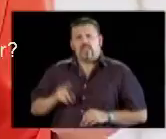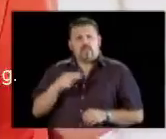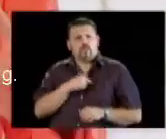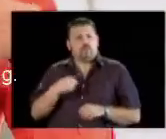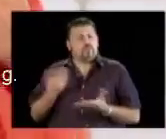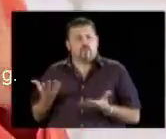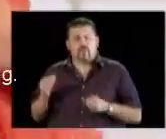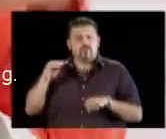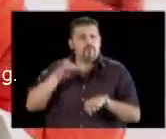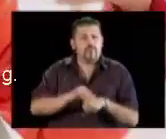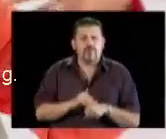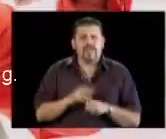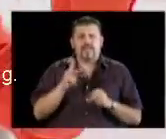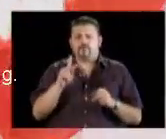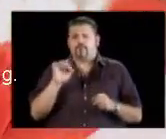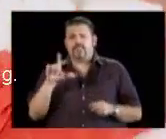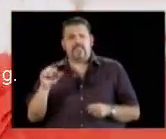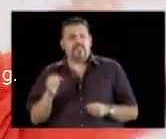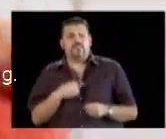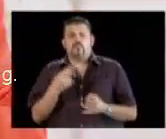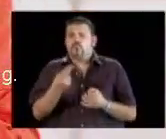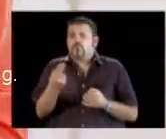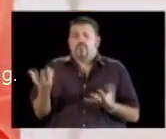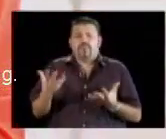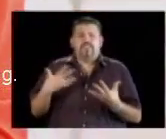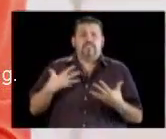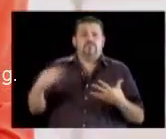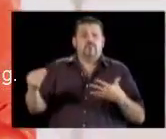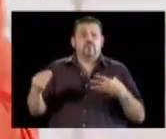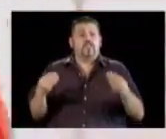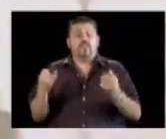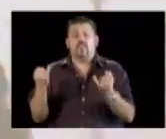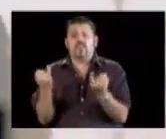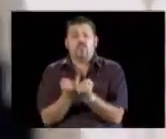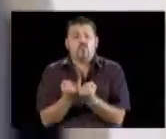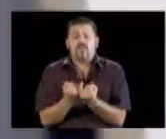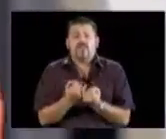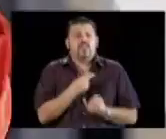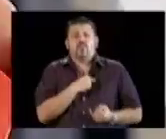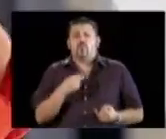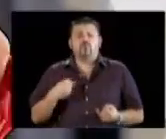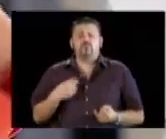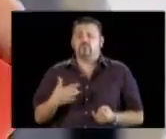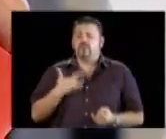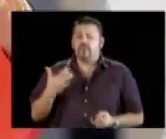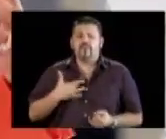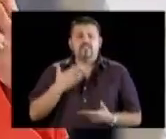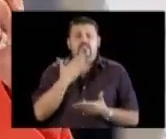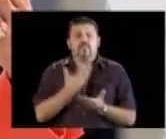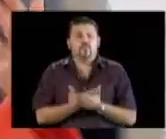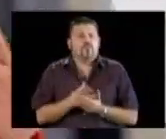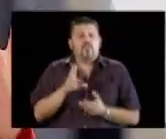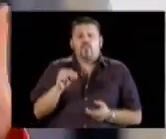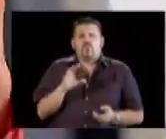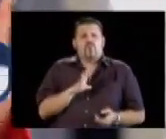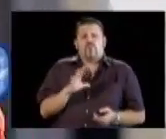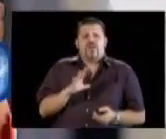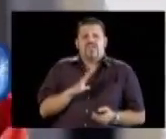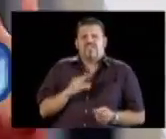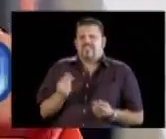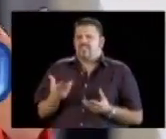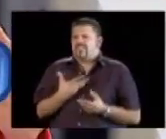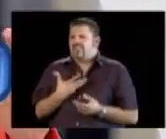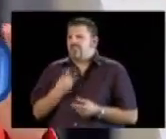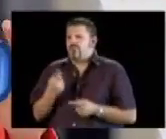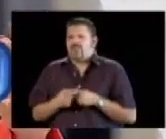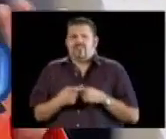pilas, porque ustedes lo van a contagiar de lo que ustedes están viviendo, porque se van a sentir mejor. No hay como tener una